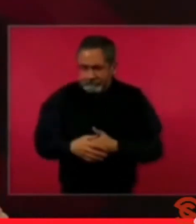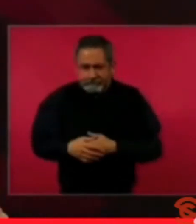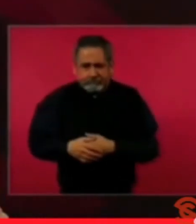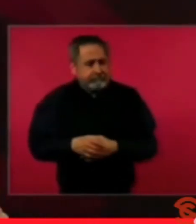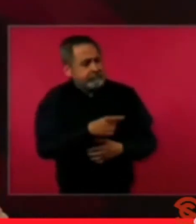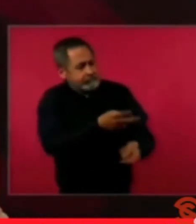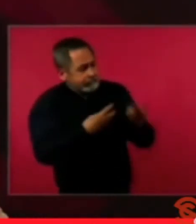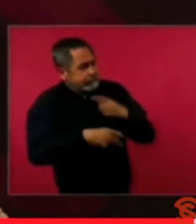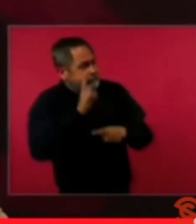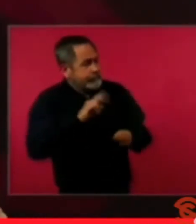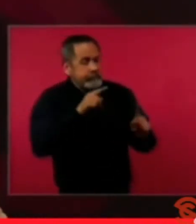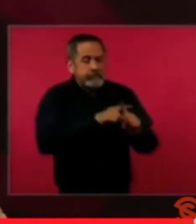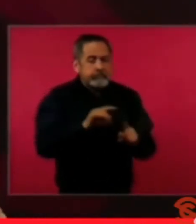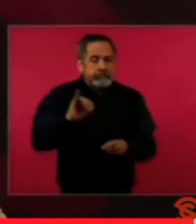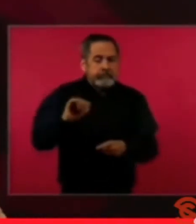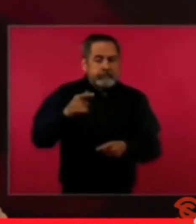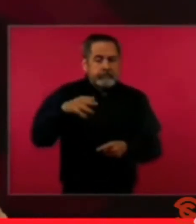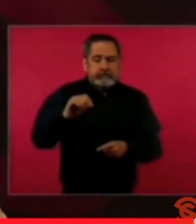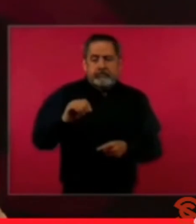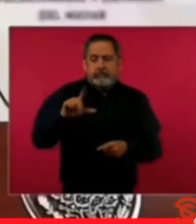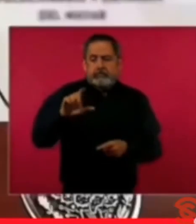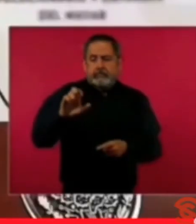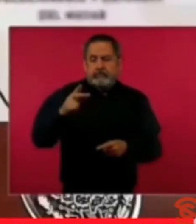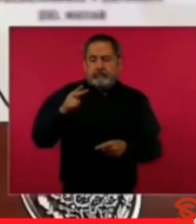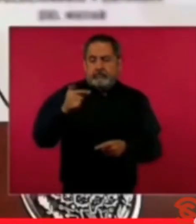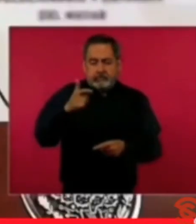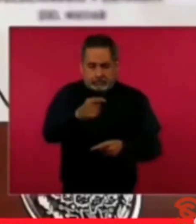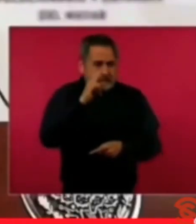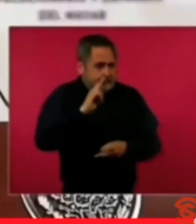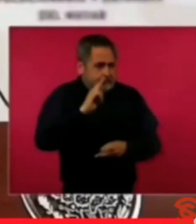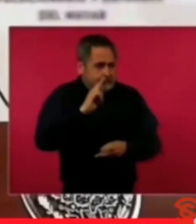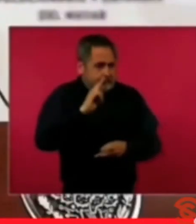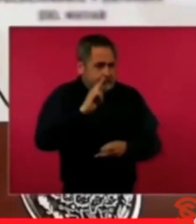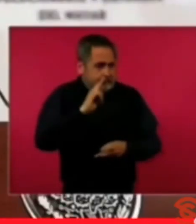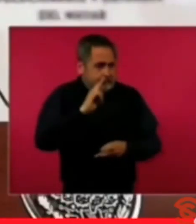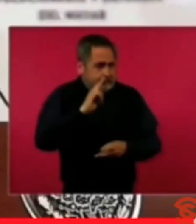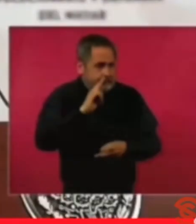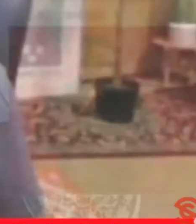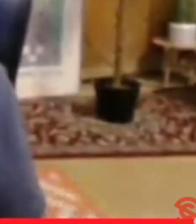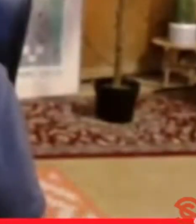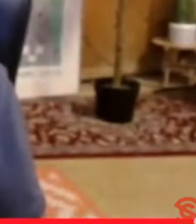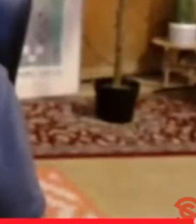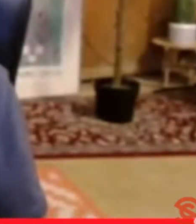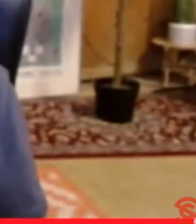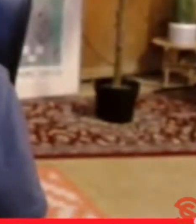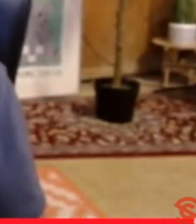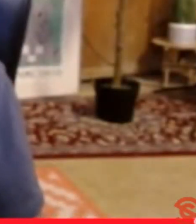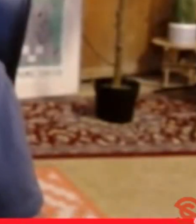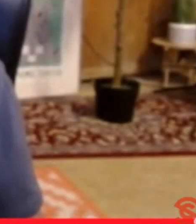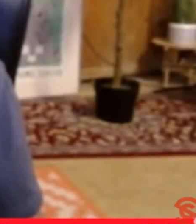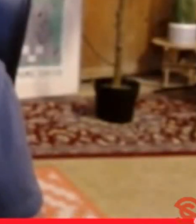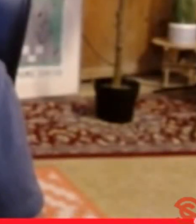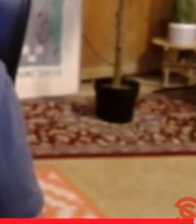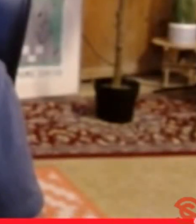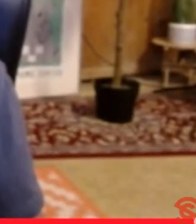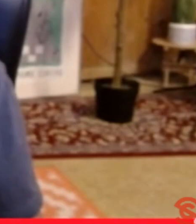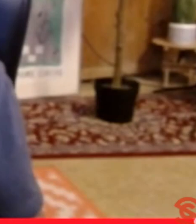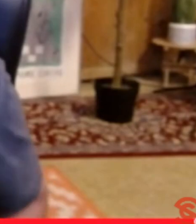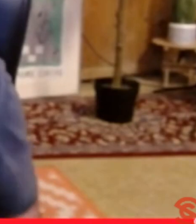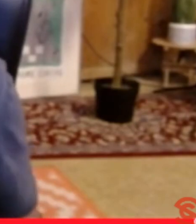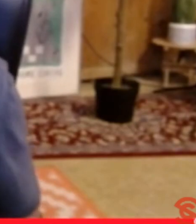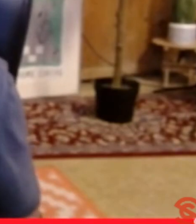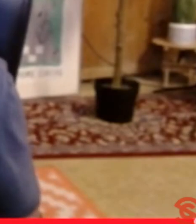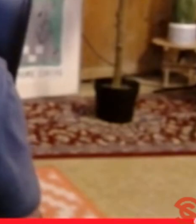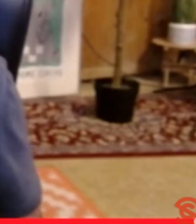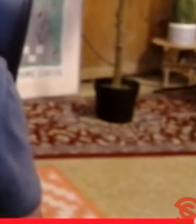Ignacio Morales de Lechuga. No, ¿cómo? Hay un error, tiene que ser el clip 17, don David, es el clip 17, a ver